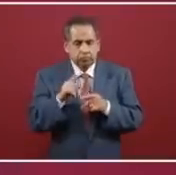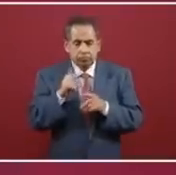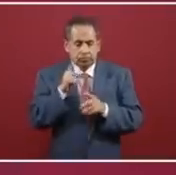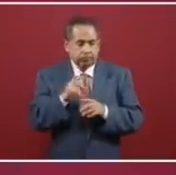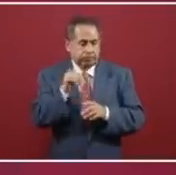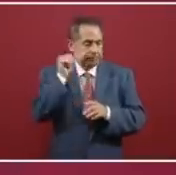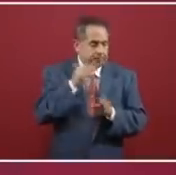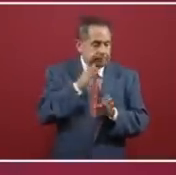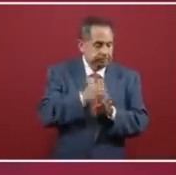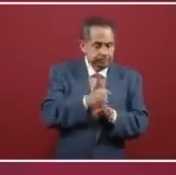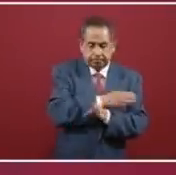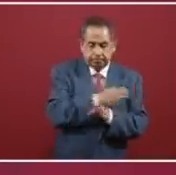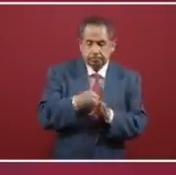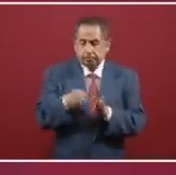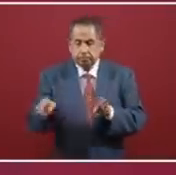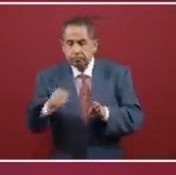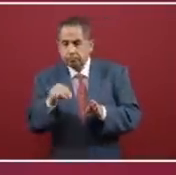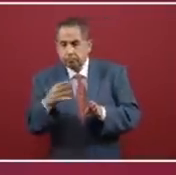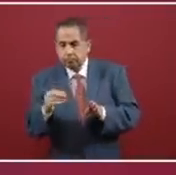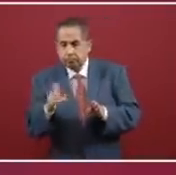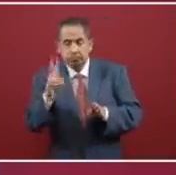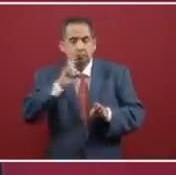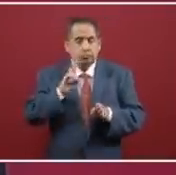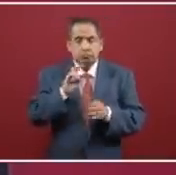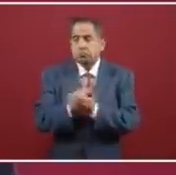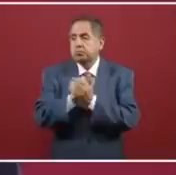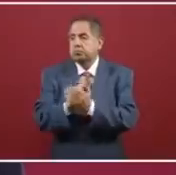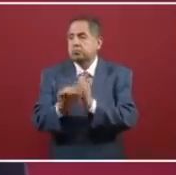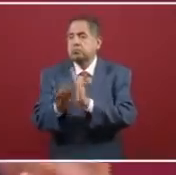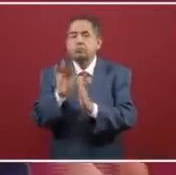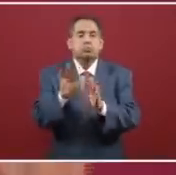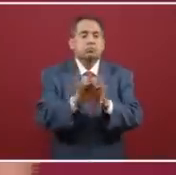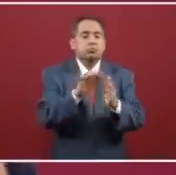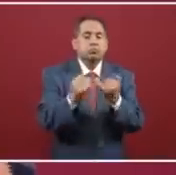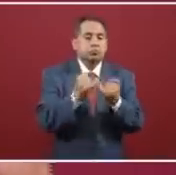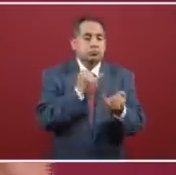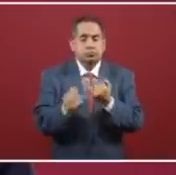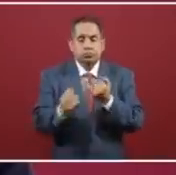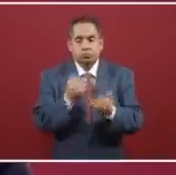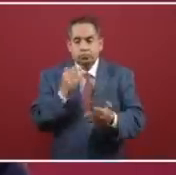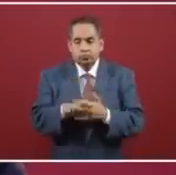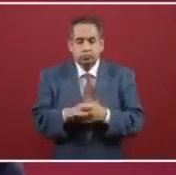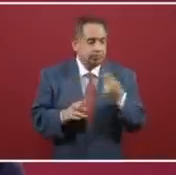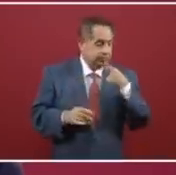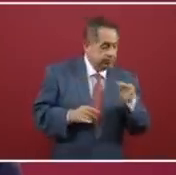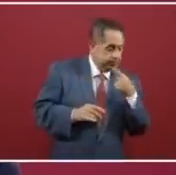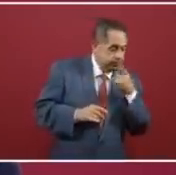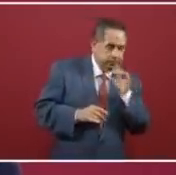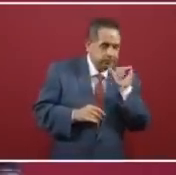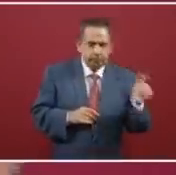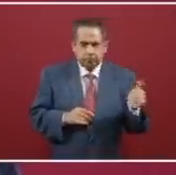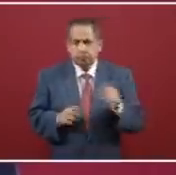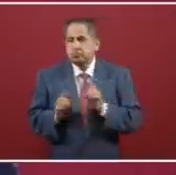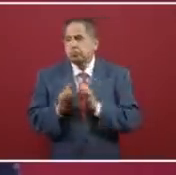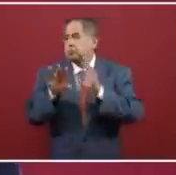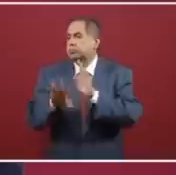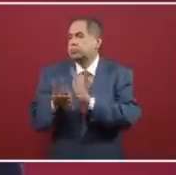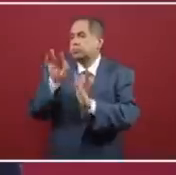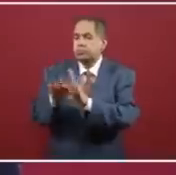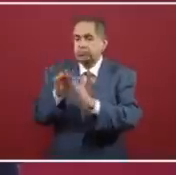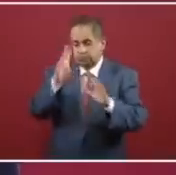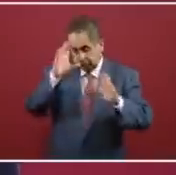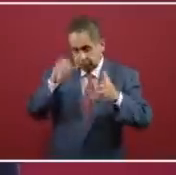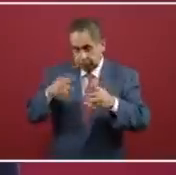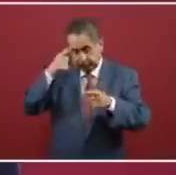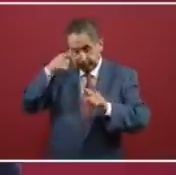de abril y este ejercicio cómo va a ser sorteado ya no será su origen las denuncias de los ciudadanos para